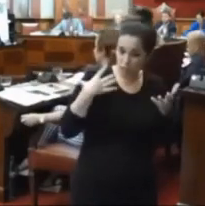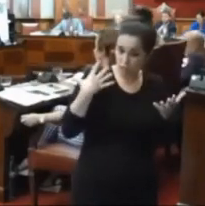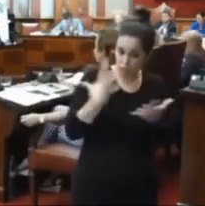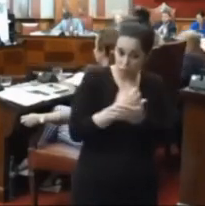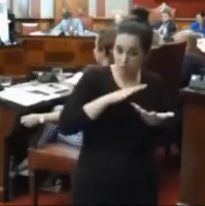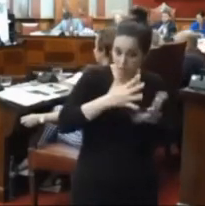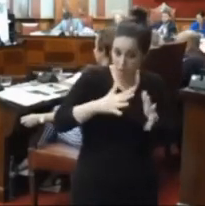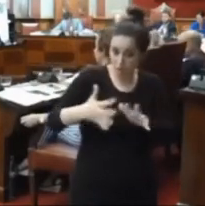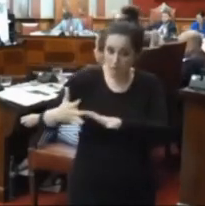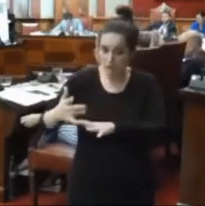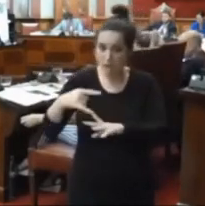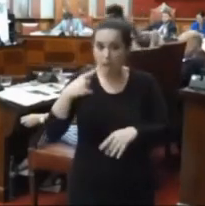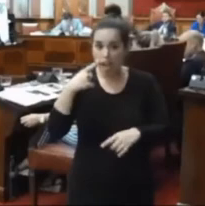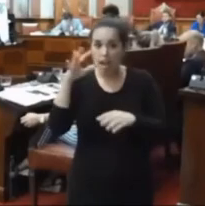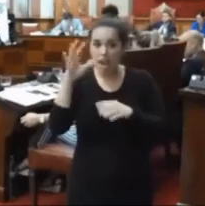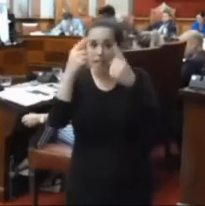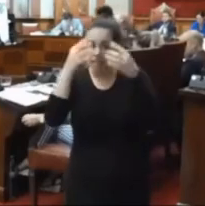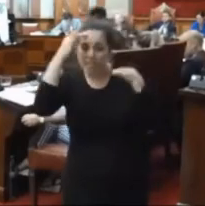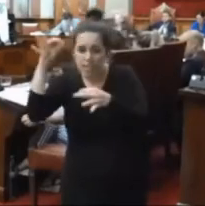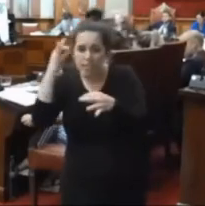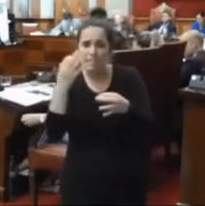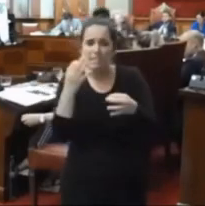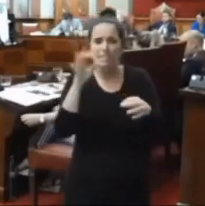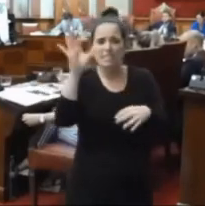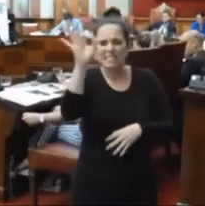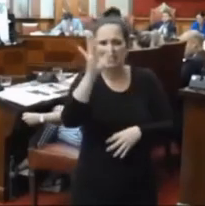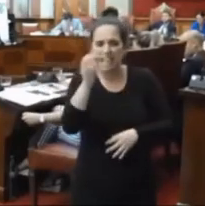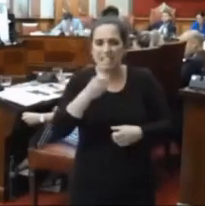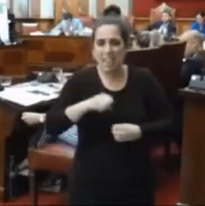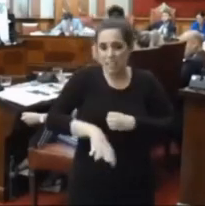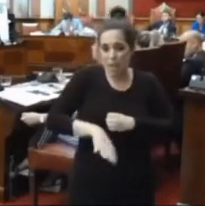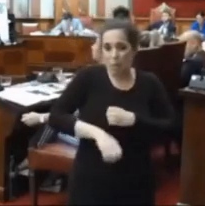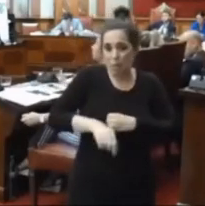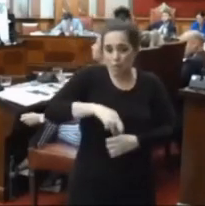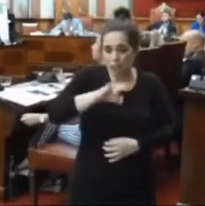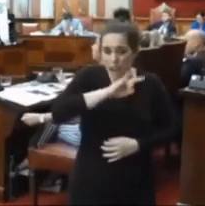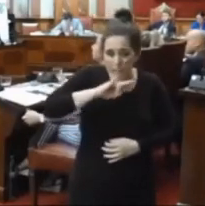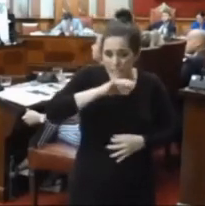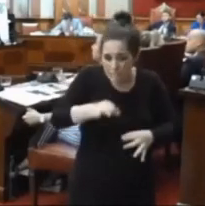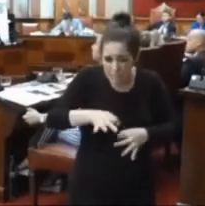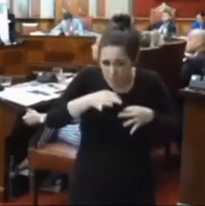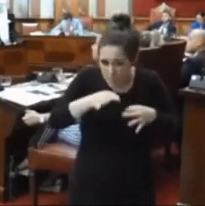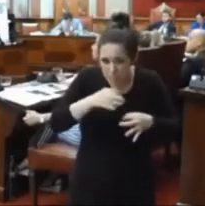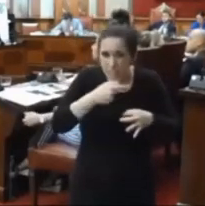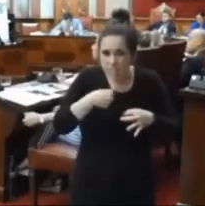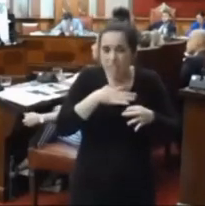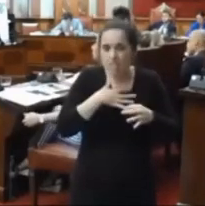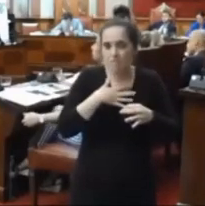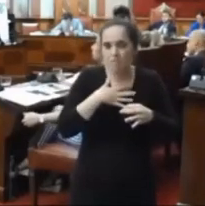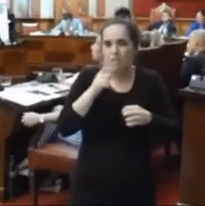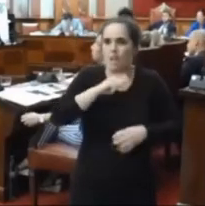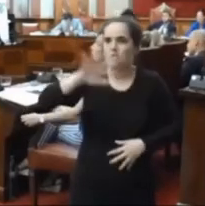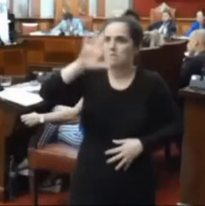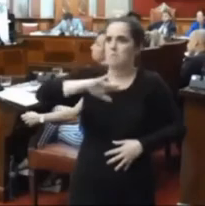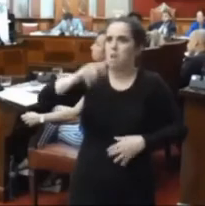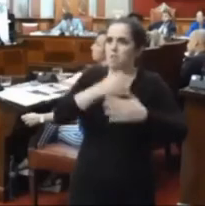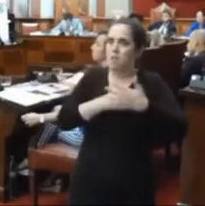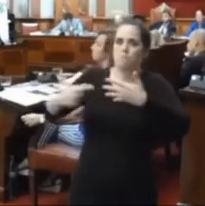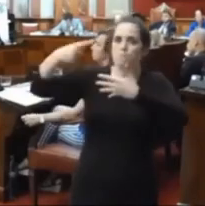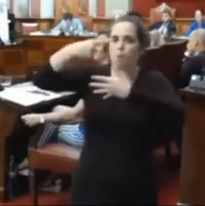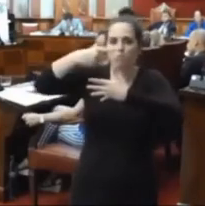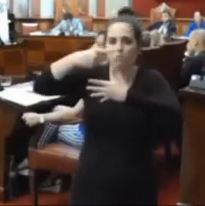dato, las tasas de aborto en Canarias, que siempre habían estado por encima de las del Estado español,